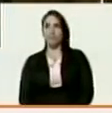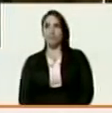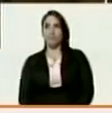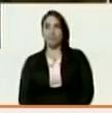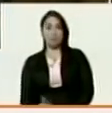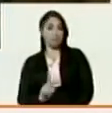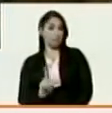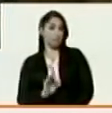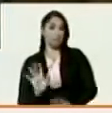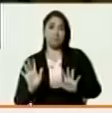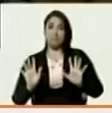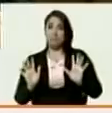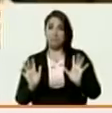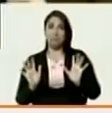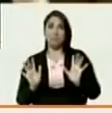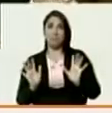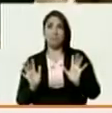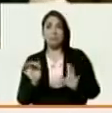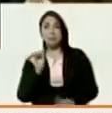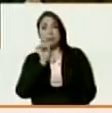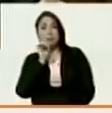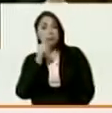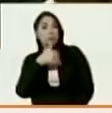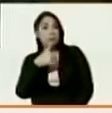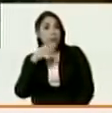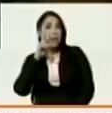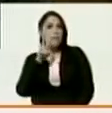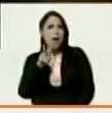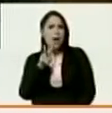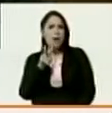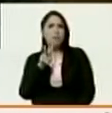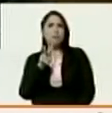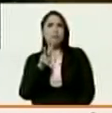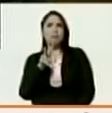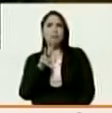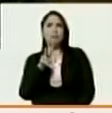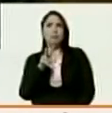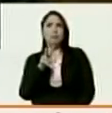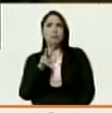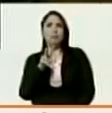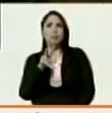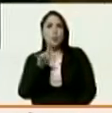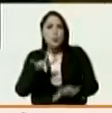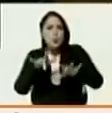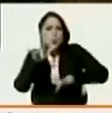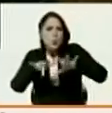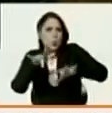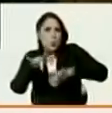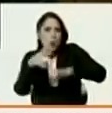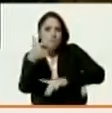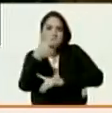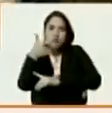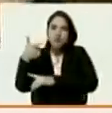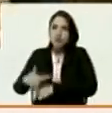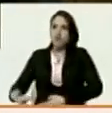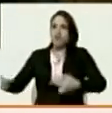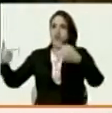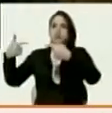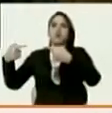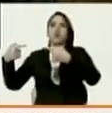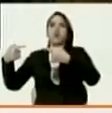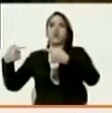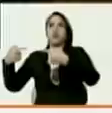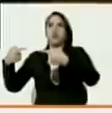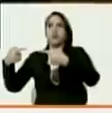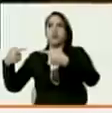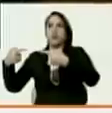No. Quien quiera ver, métase en las redes sociales y busque confrontaciones en los parlamentos